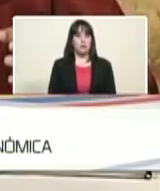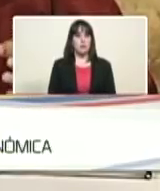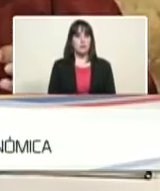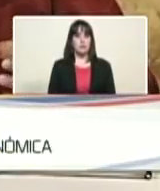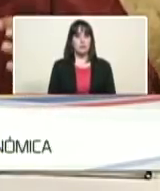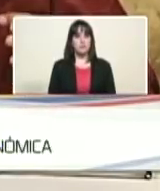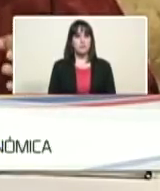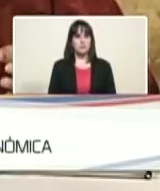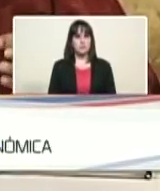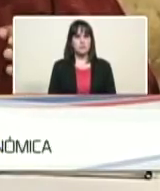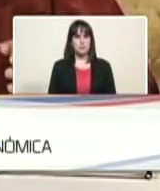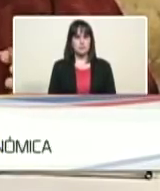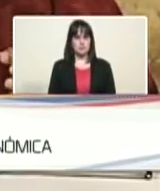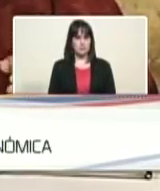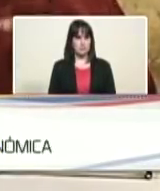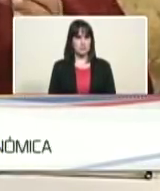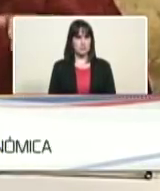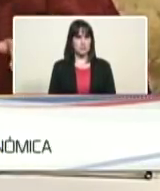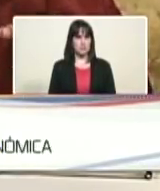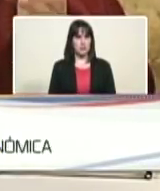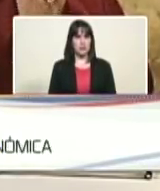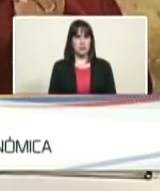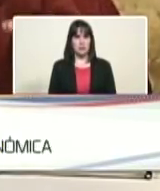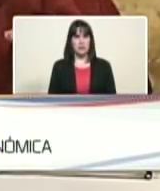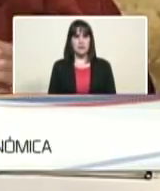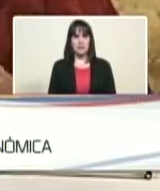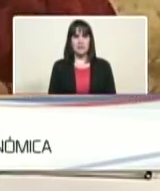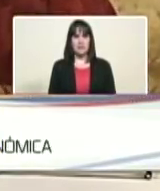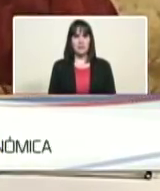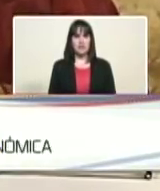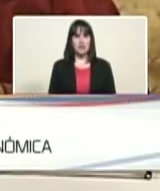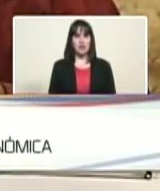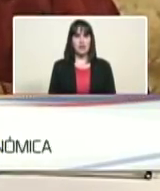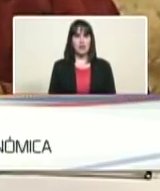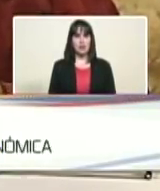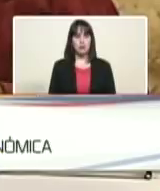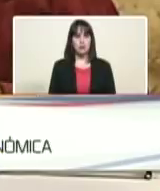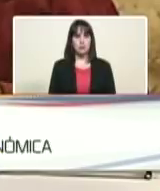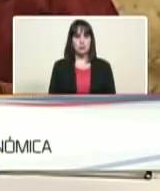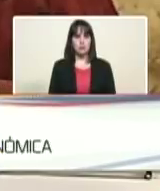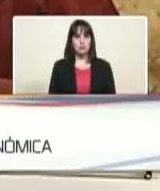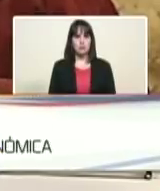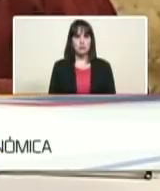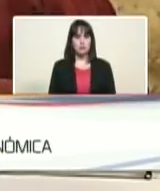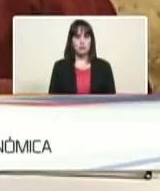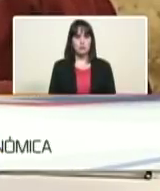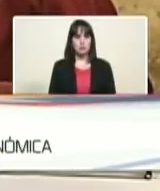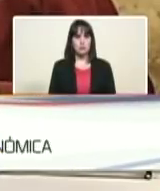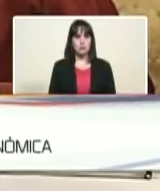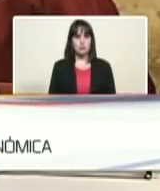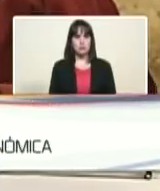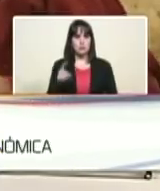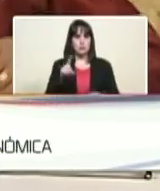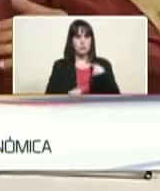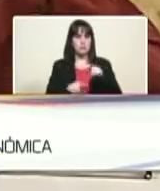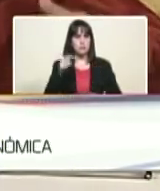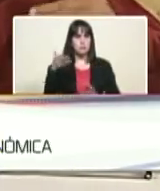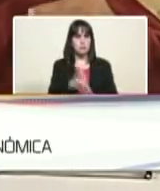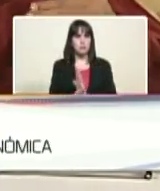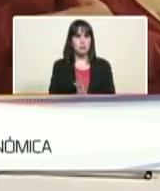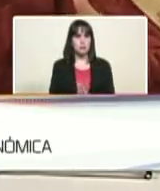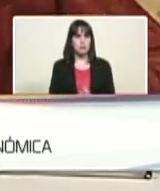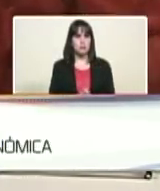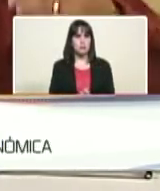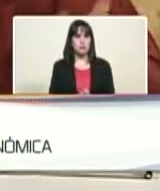la capacidad adquisitiva y la vida de 6 millones de familias, a las cuales también con los CLAP, a las mismas